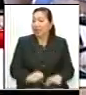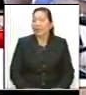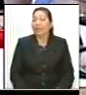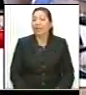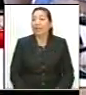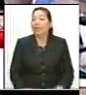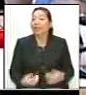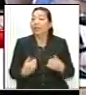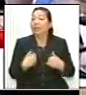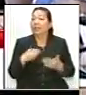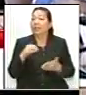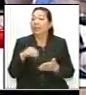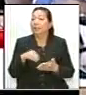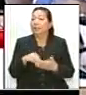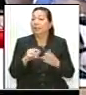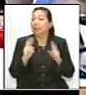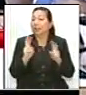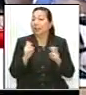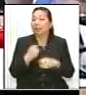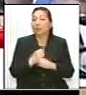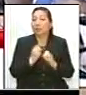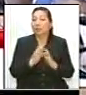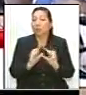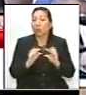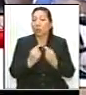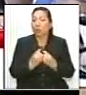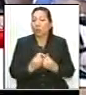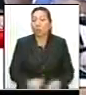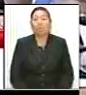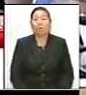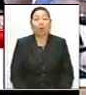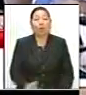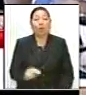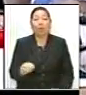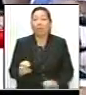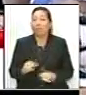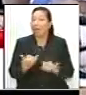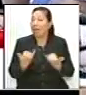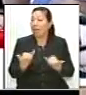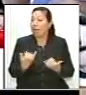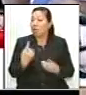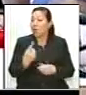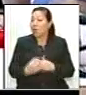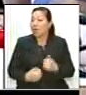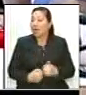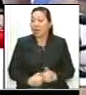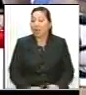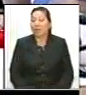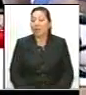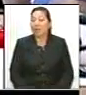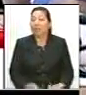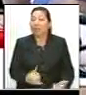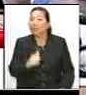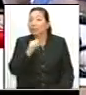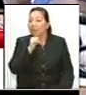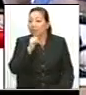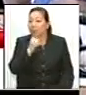tiene que cumplir el tema de la formación de los grupos, y no se ha hecho hasta ahora, después de un año, aquí estamos